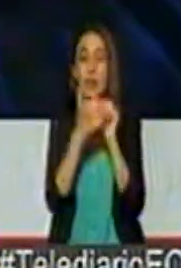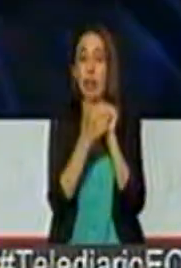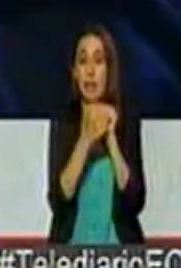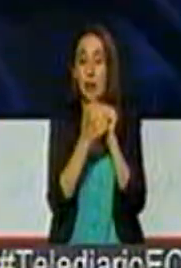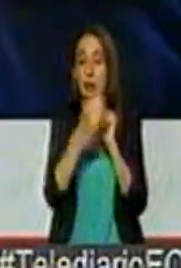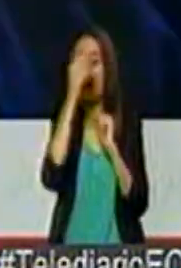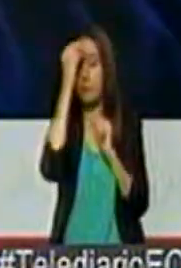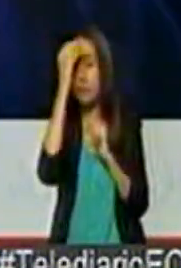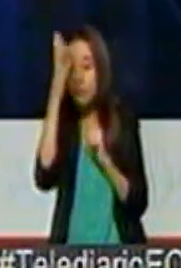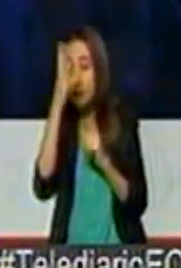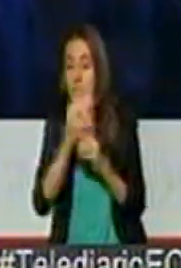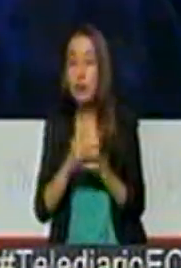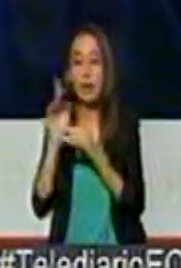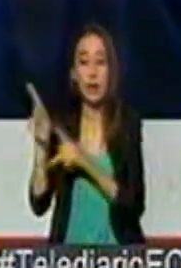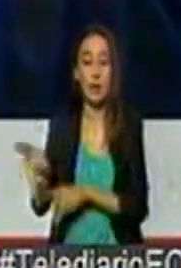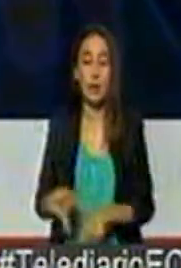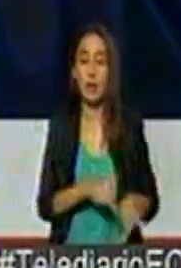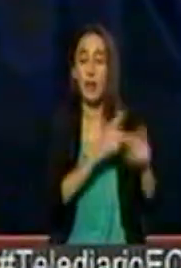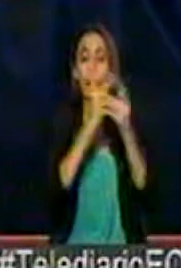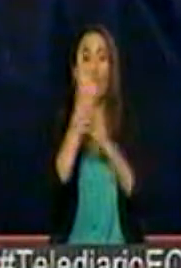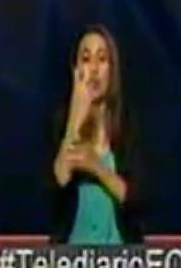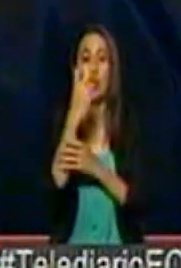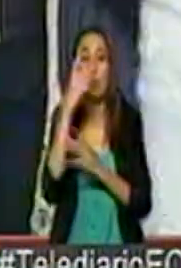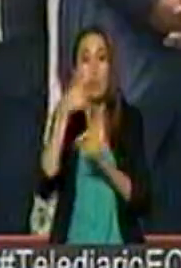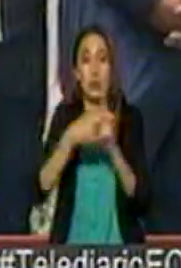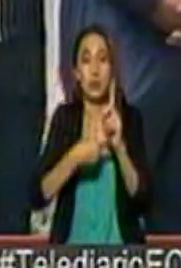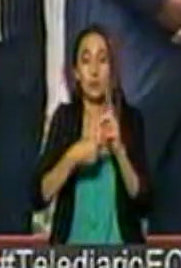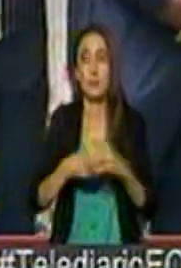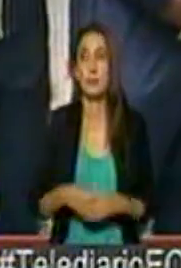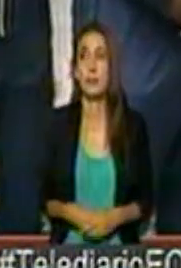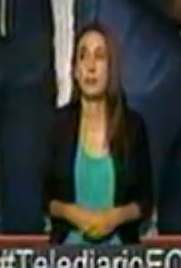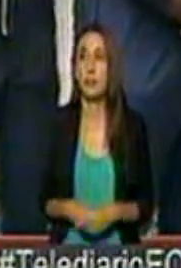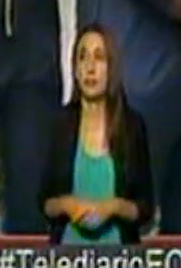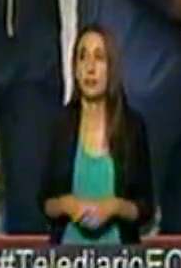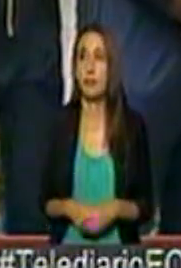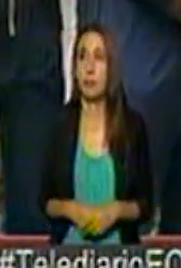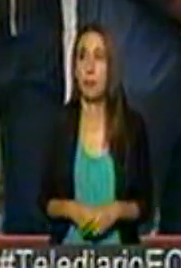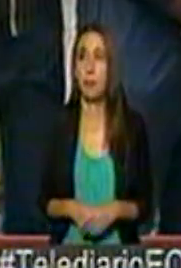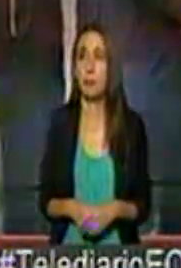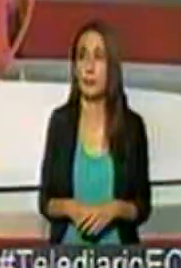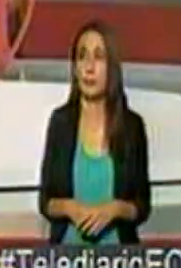un plan por 12 meses a los 16 medallistas. Valeria Villarroel, Medios Públicos.